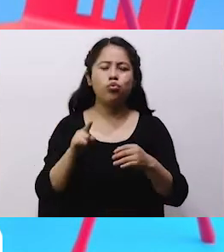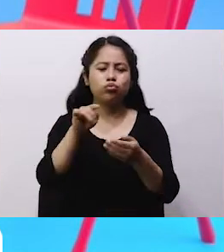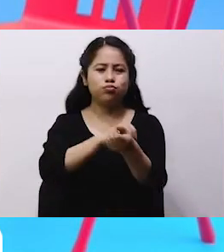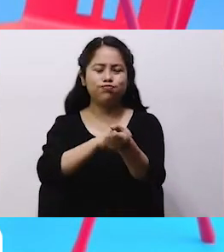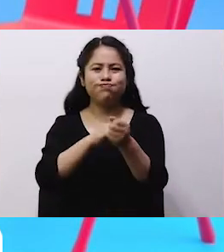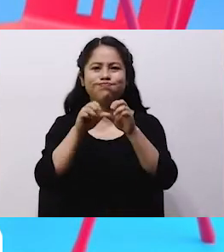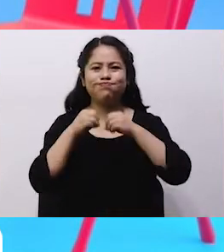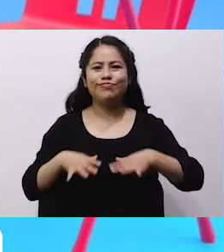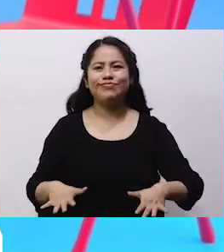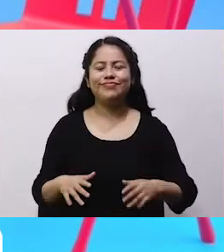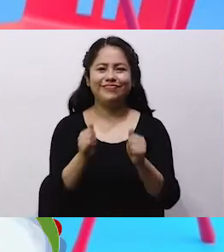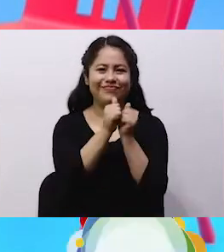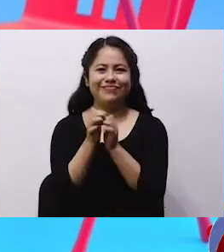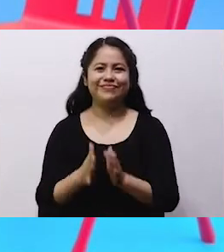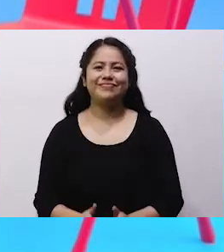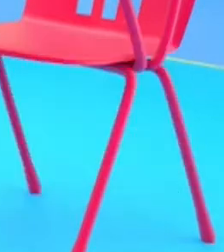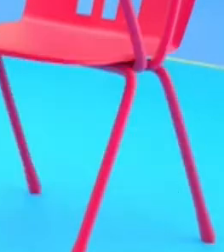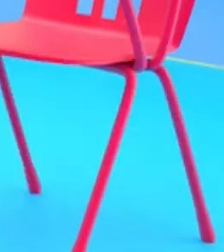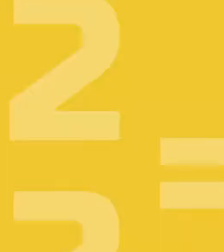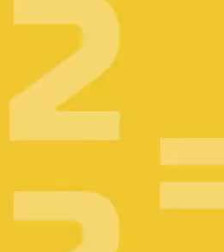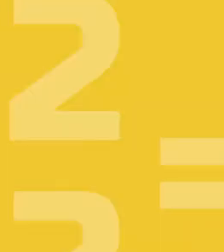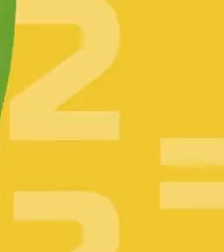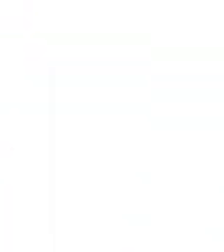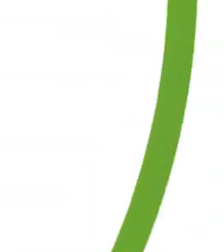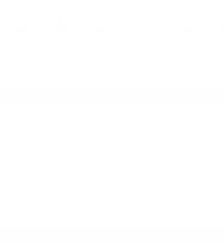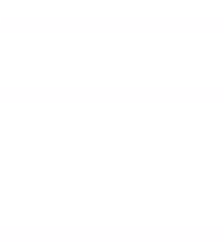del sistema nervioso. ¡Acompáñenme!